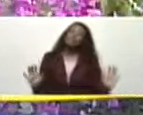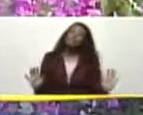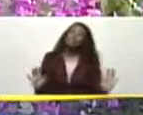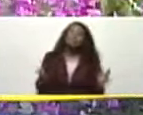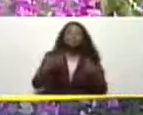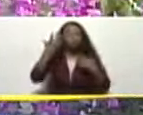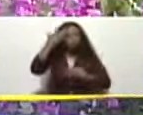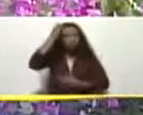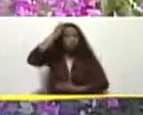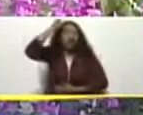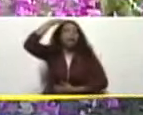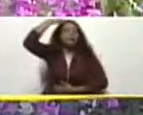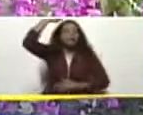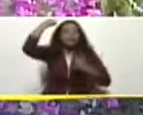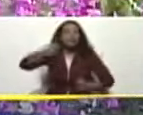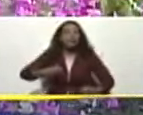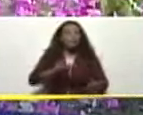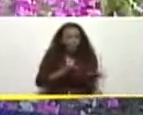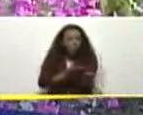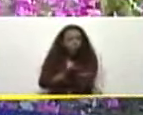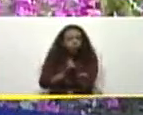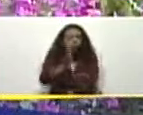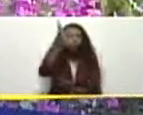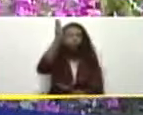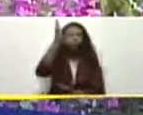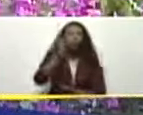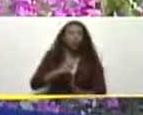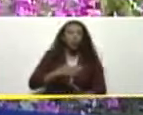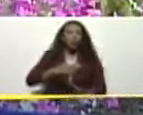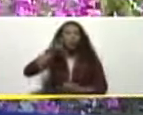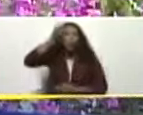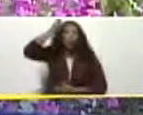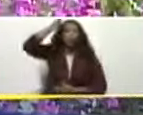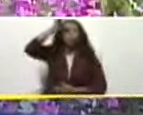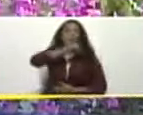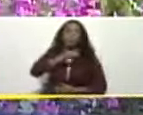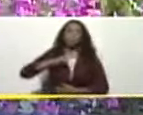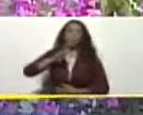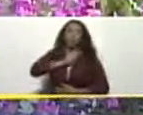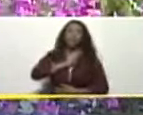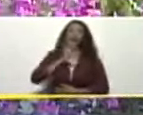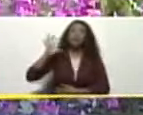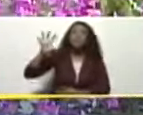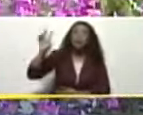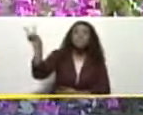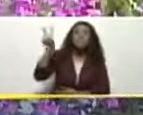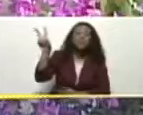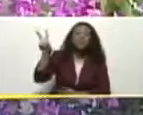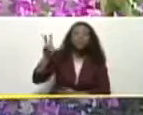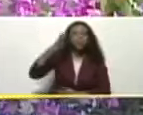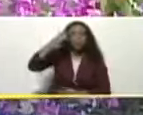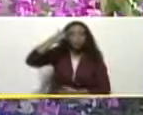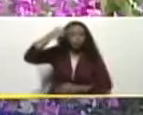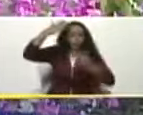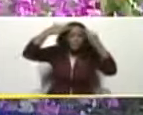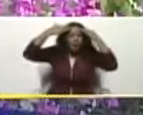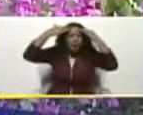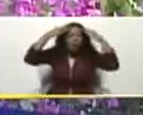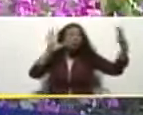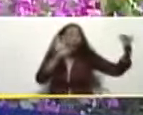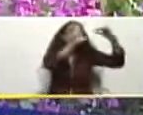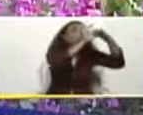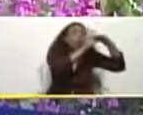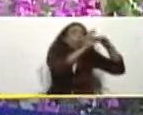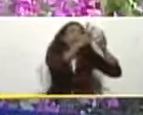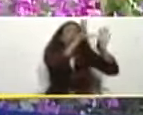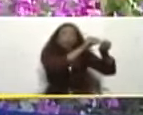somos capaces de avanzar por el camino del conocimiento propio? Pensar con cabeza propia para